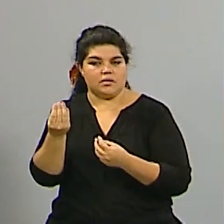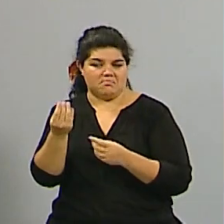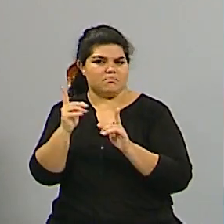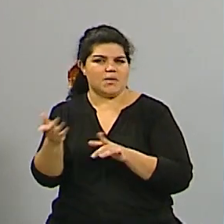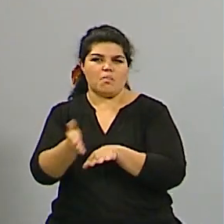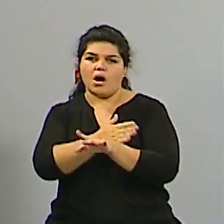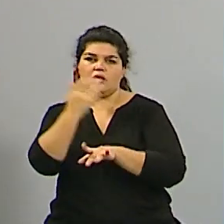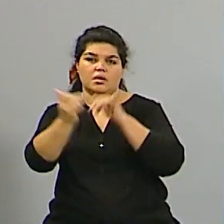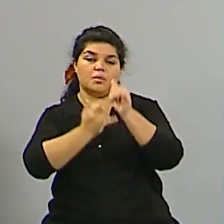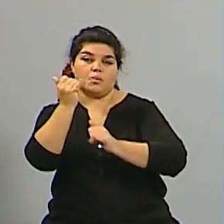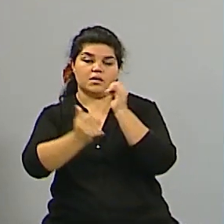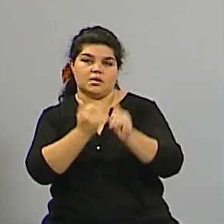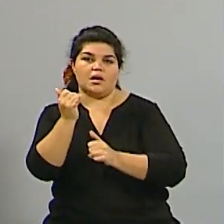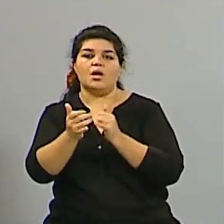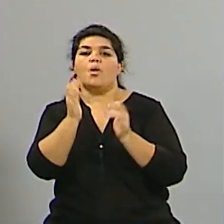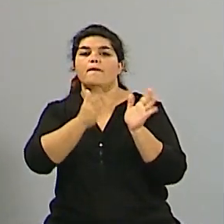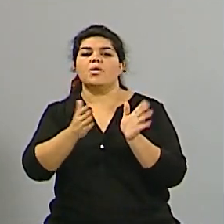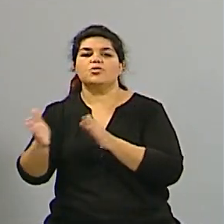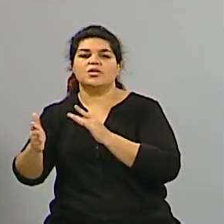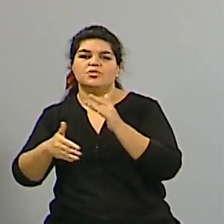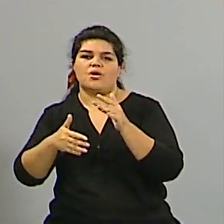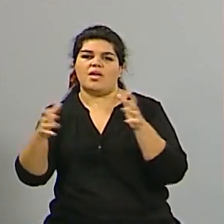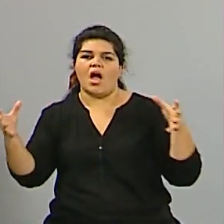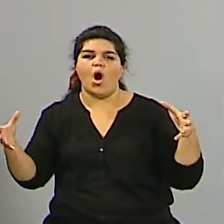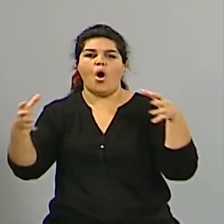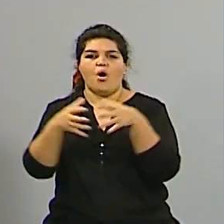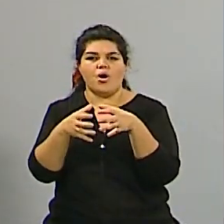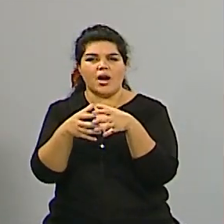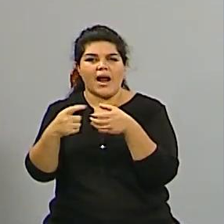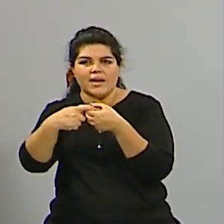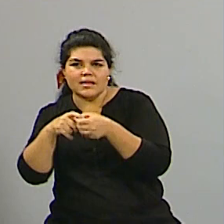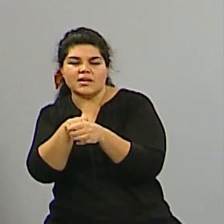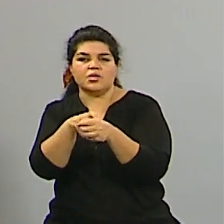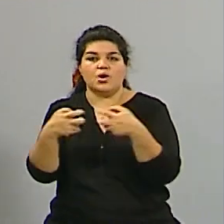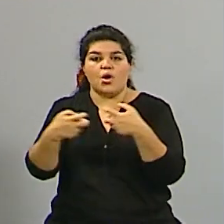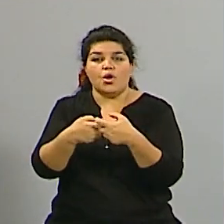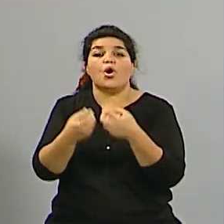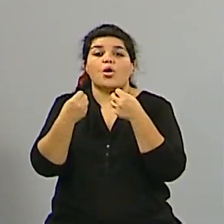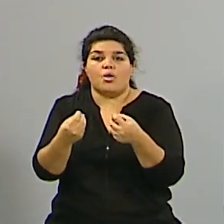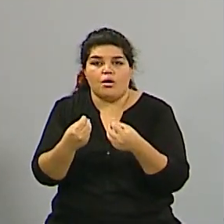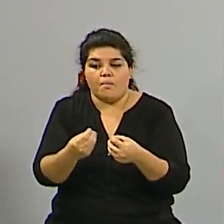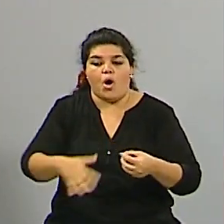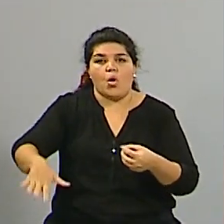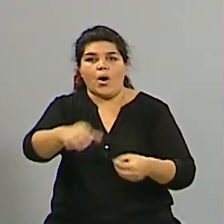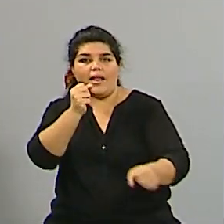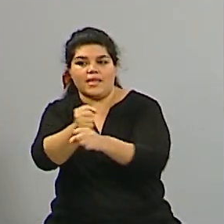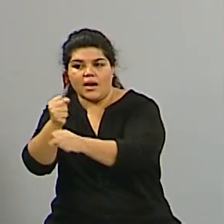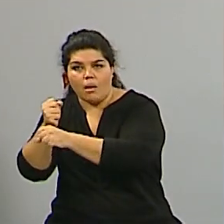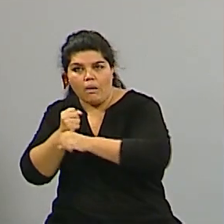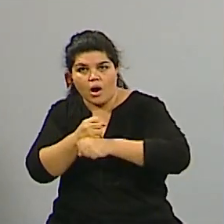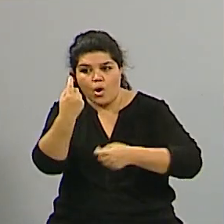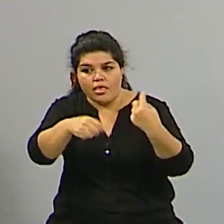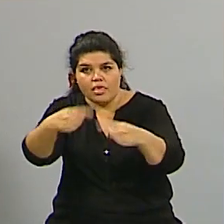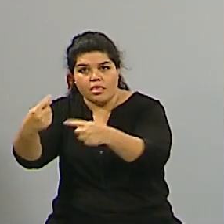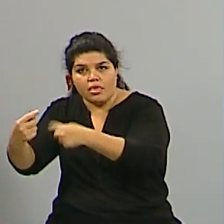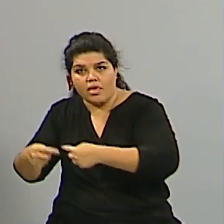los procesos de organización son más bien procesos de organización que surgen o desde abajo en los lugares de trabajo, esto es una metáfora